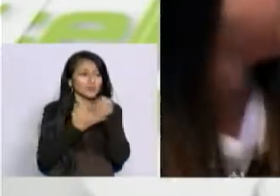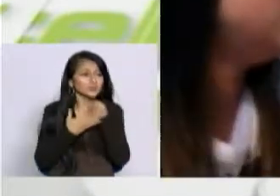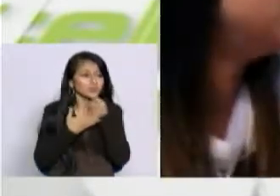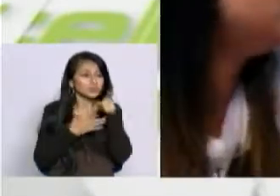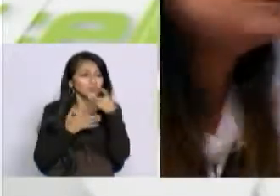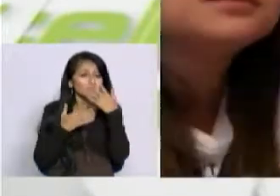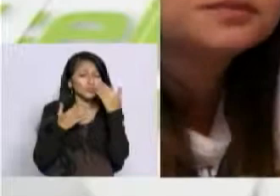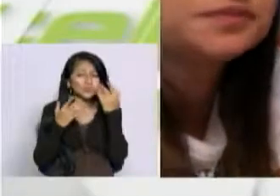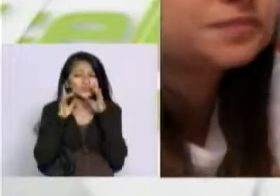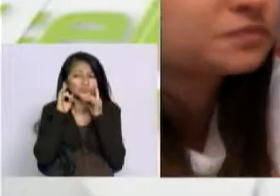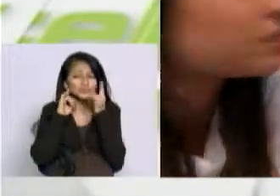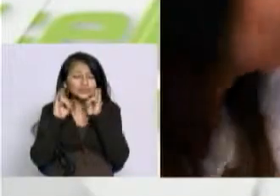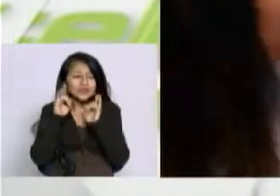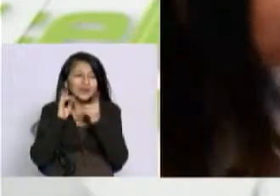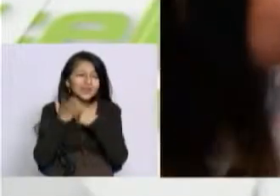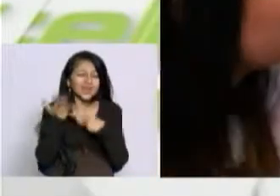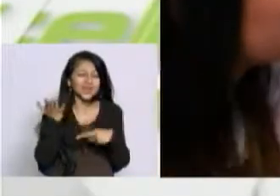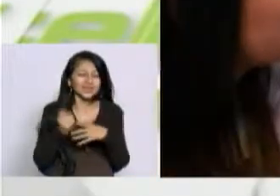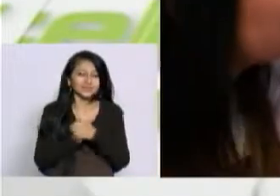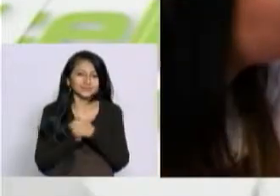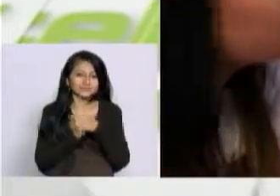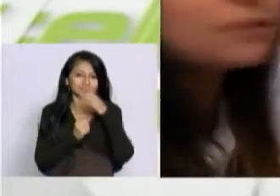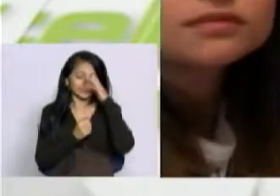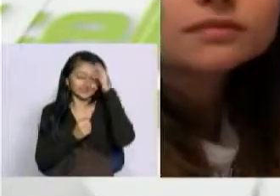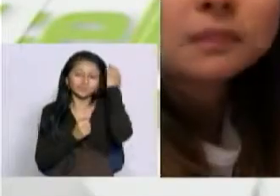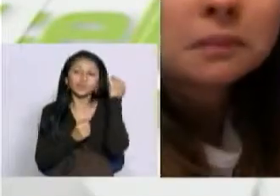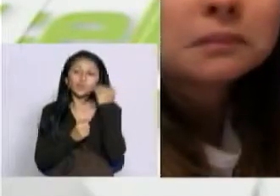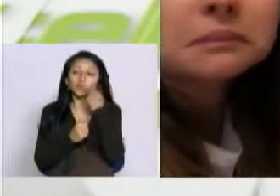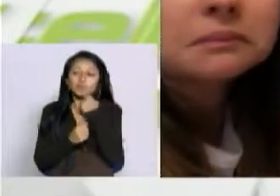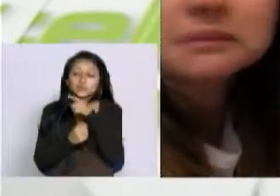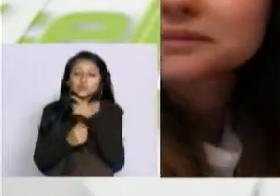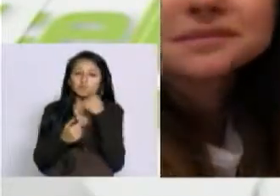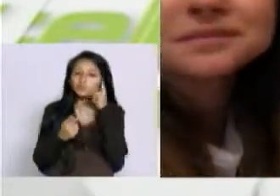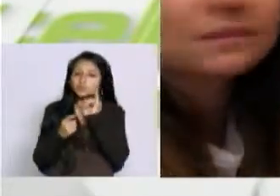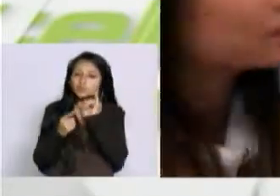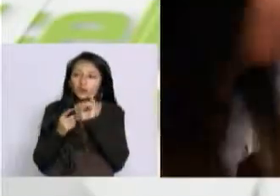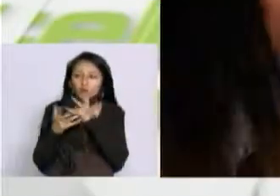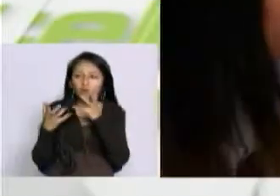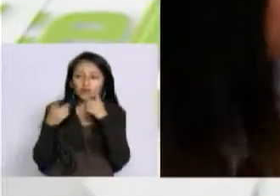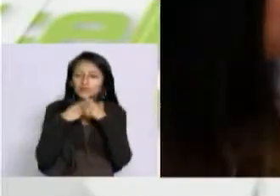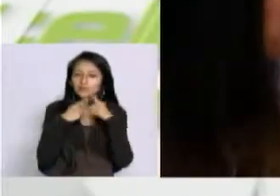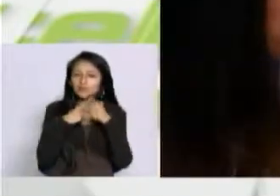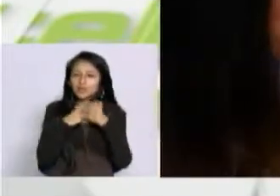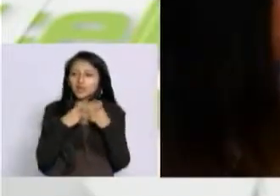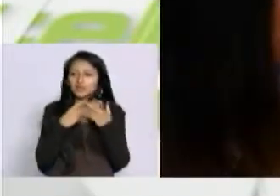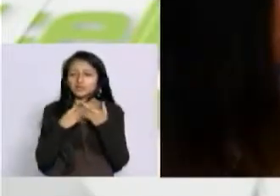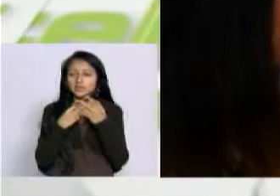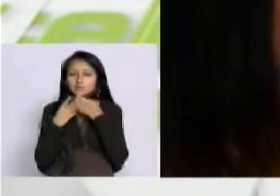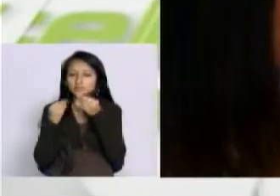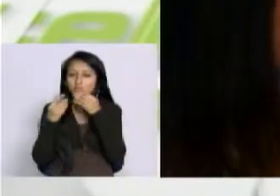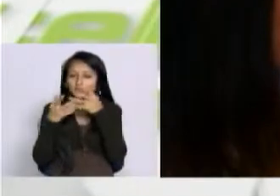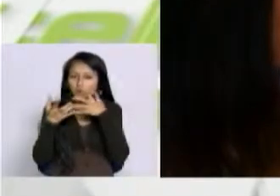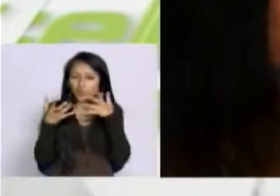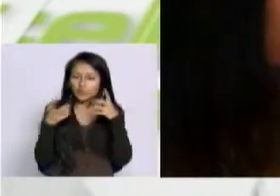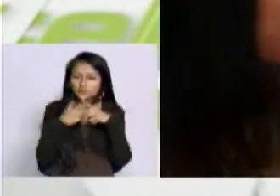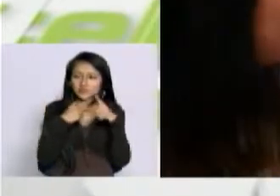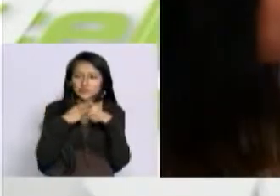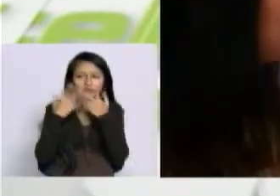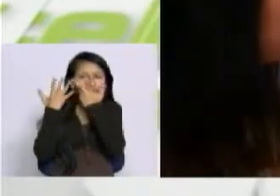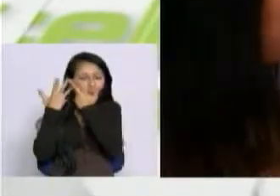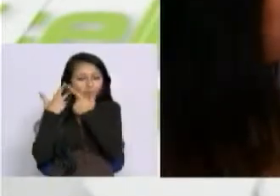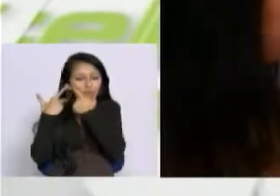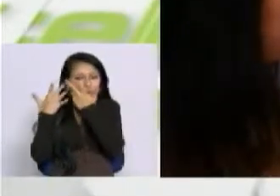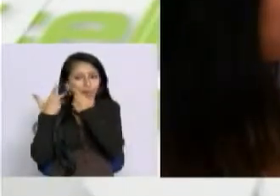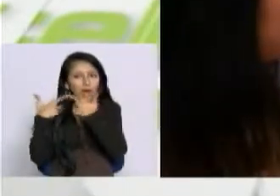qué has escuchado? Pues se han escuchado muchísimas cosas, muchísimos rumores, o sea, me han dicho de todo. ¿Es en serio?